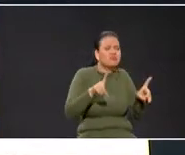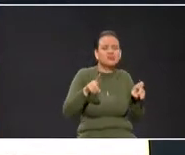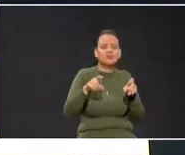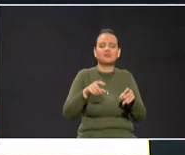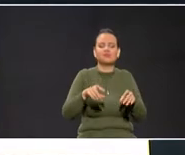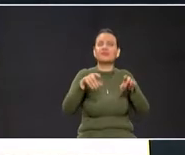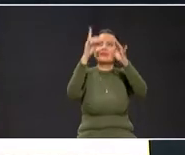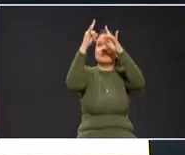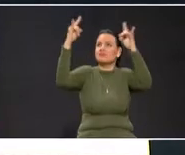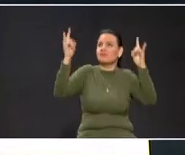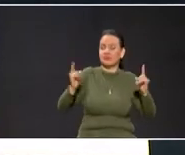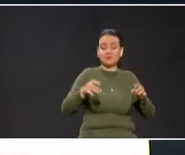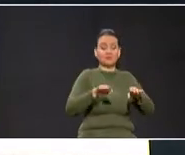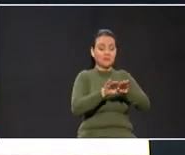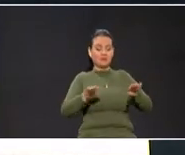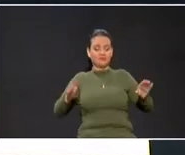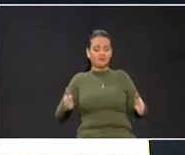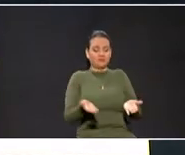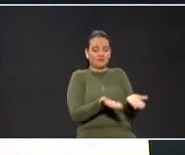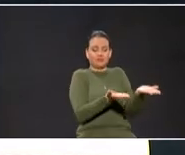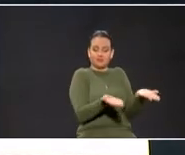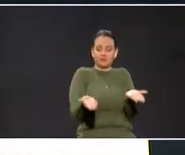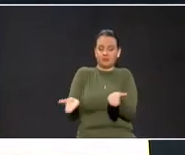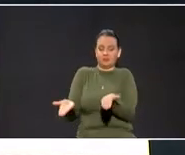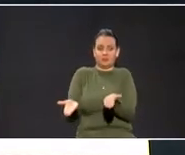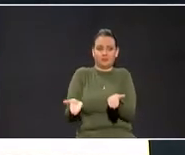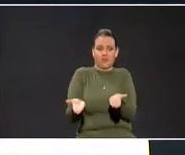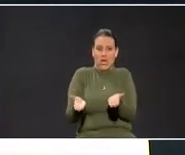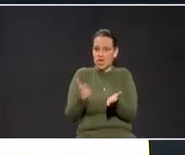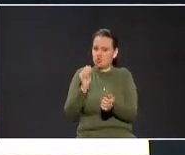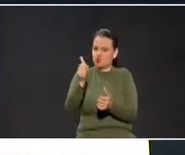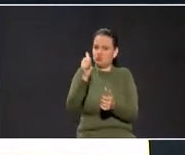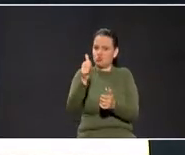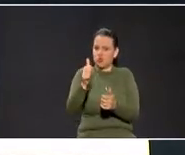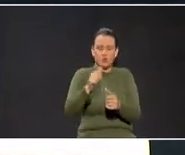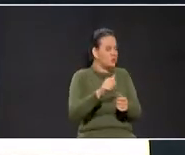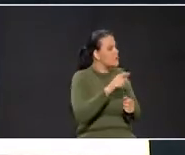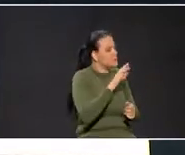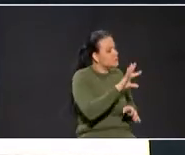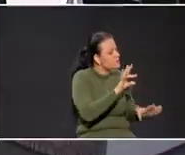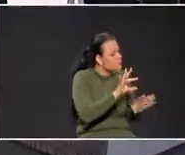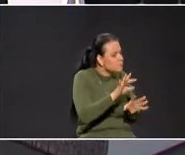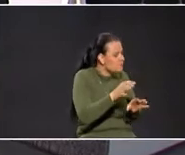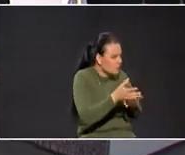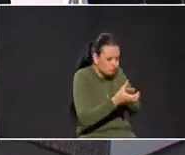teniendo inicialmente unas personas que nos ayuden y luego ellos mismos se puedan vestir